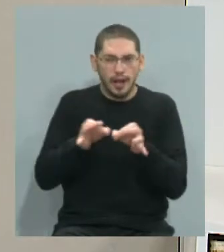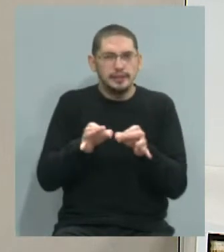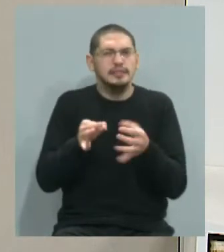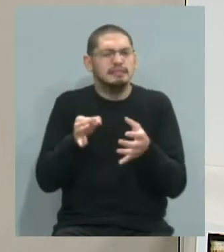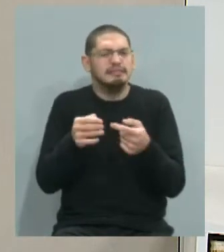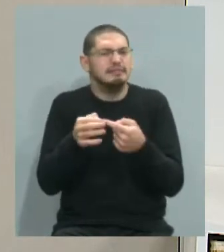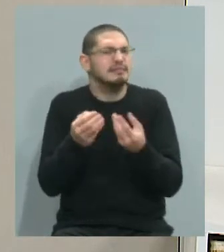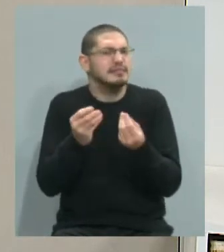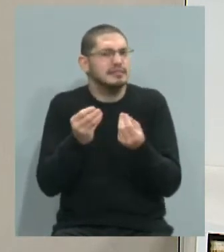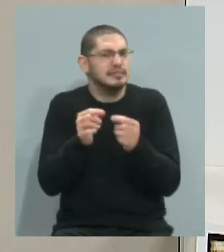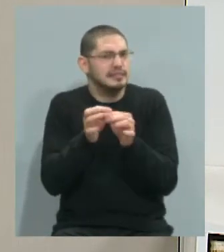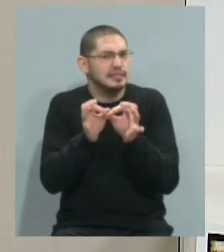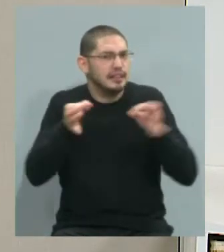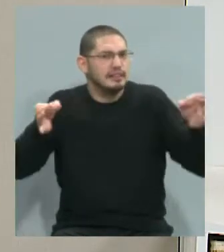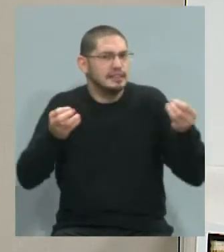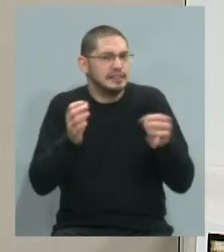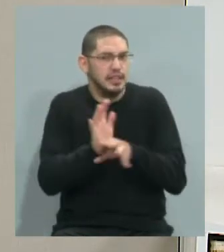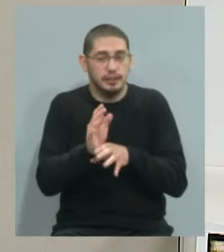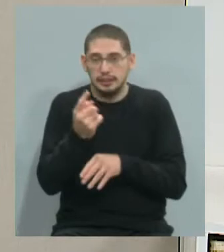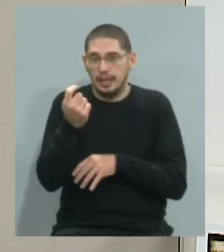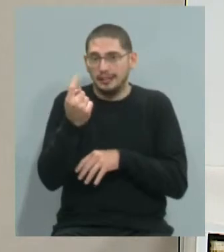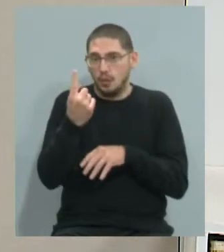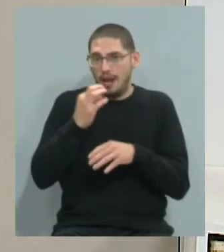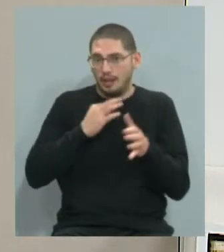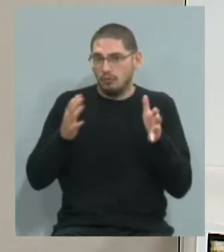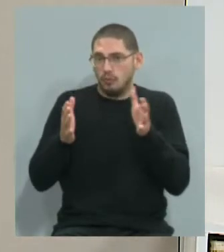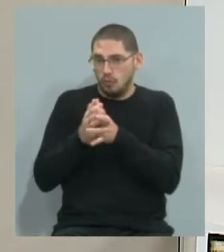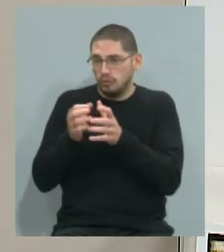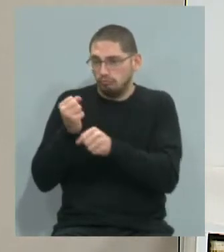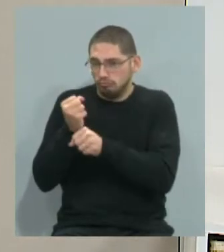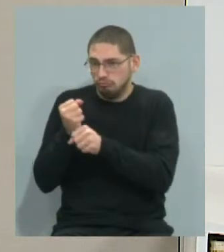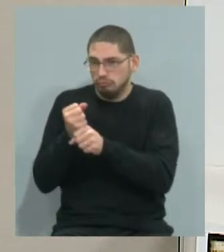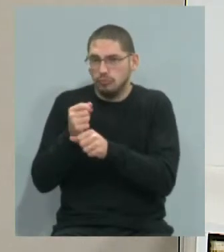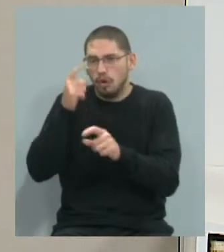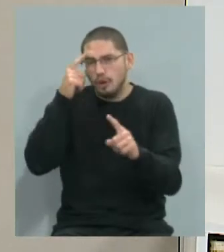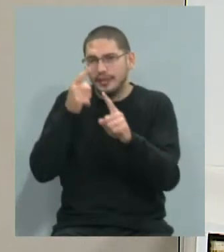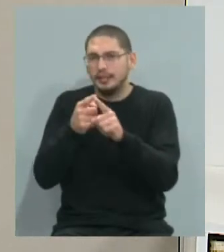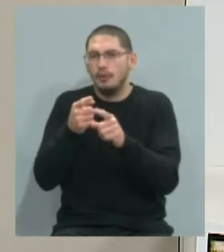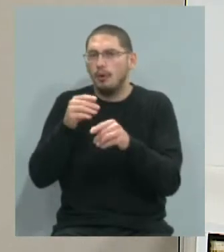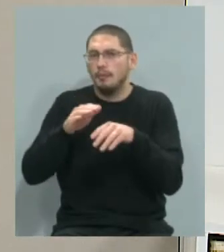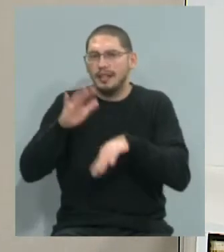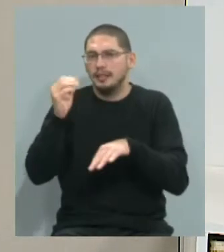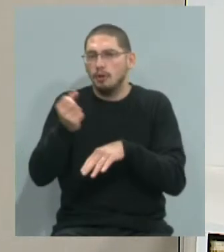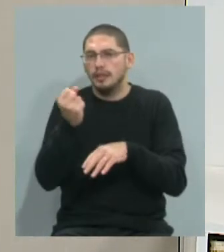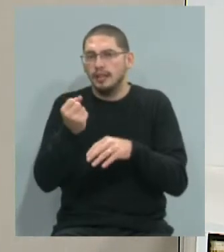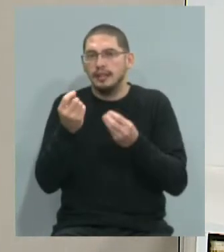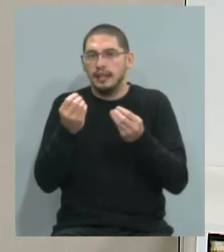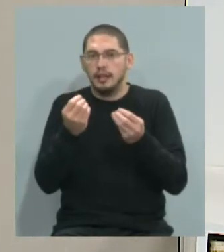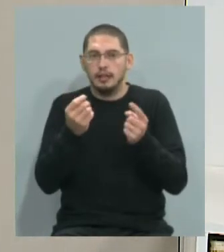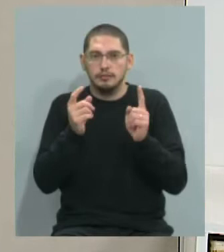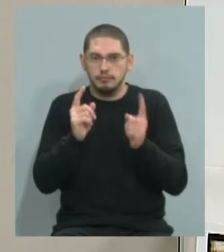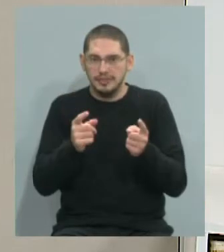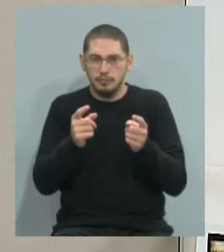Te cuento que en todo ese casi año de trabajo con el Comité de Expertos, nuestra misión era ofrecerle a la UNESCO un